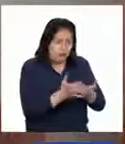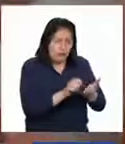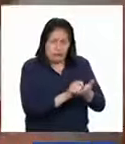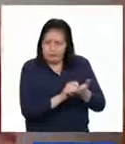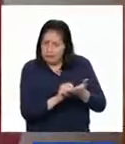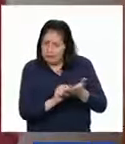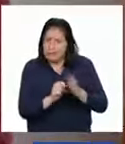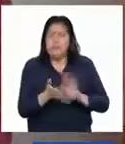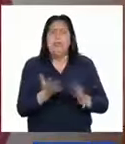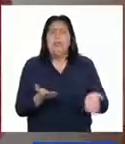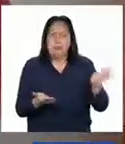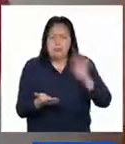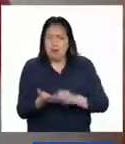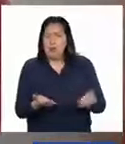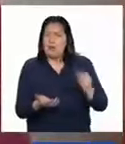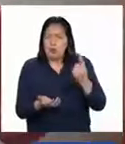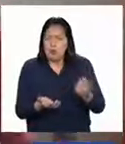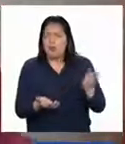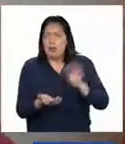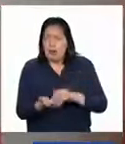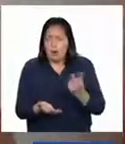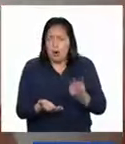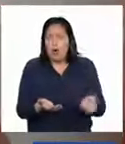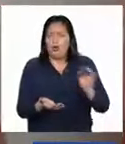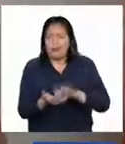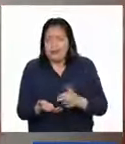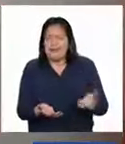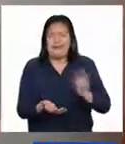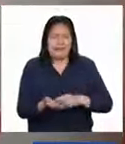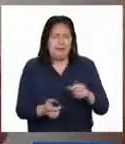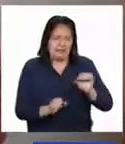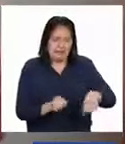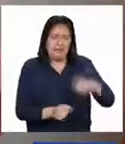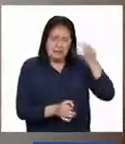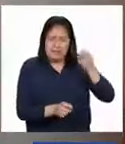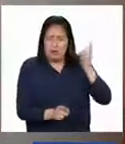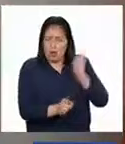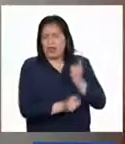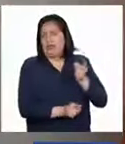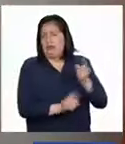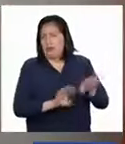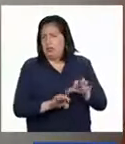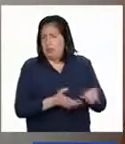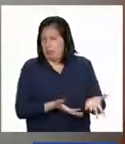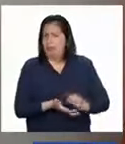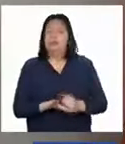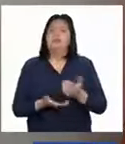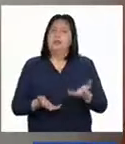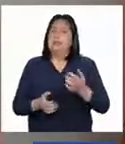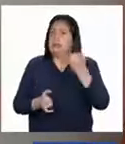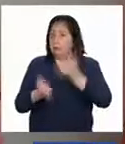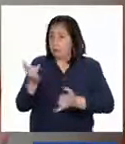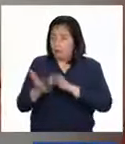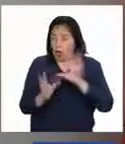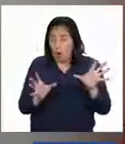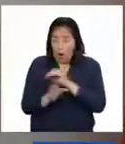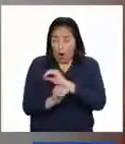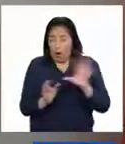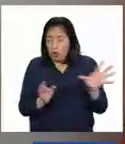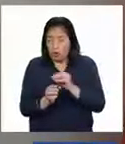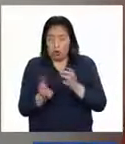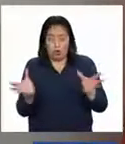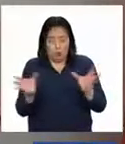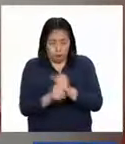experimento y lo repito varias veces para comprobar que es correcto. Finalmente, tomo mis conclusiones